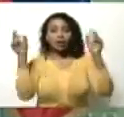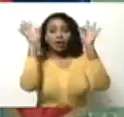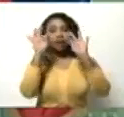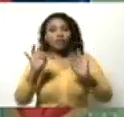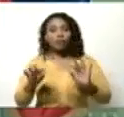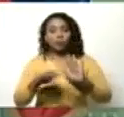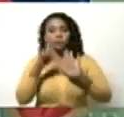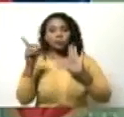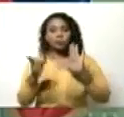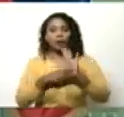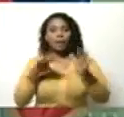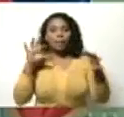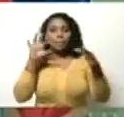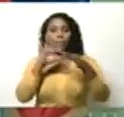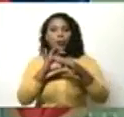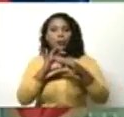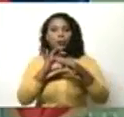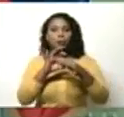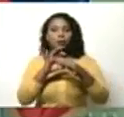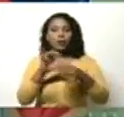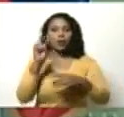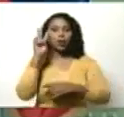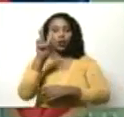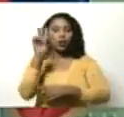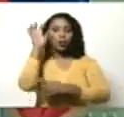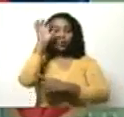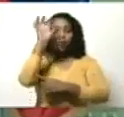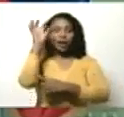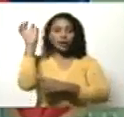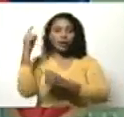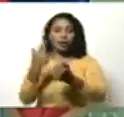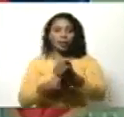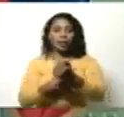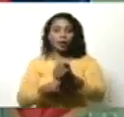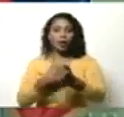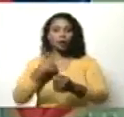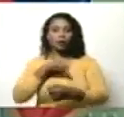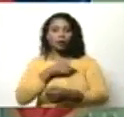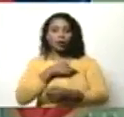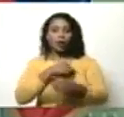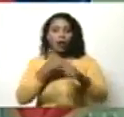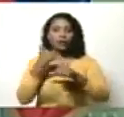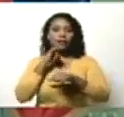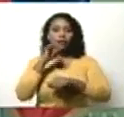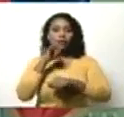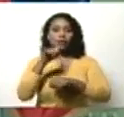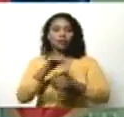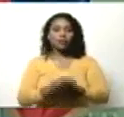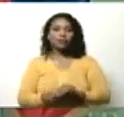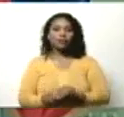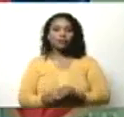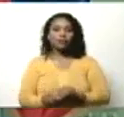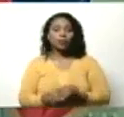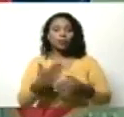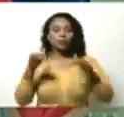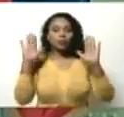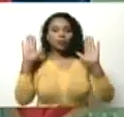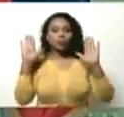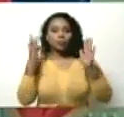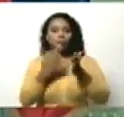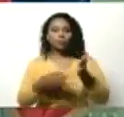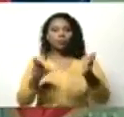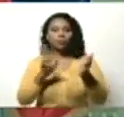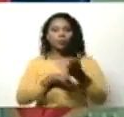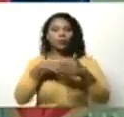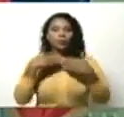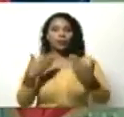plena la vinculación entre estos dos países hermanos. Nosotros con esta información y por supuesto reiterándoles